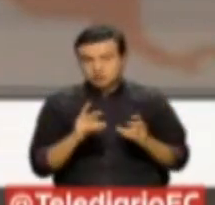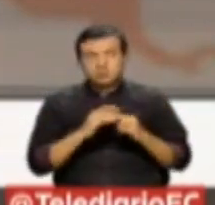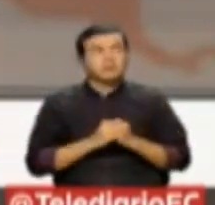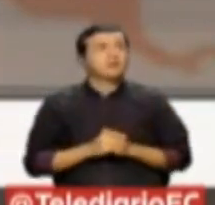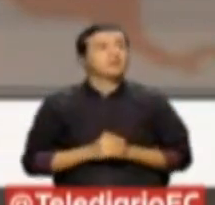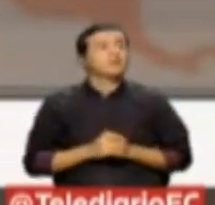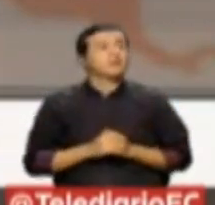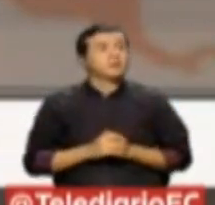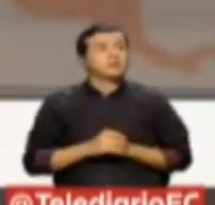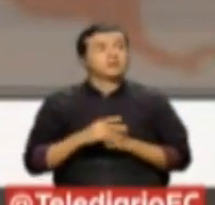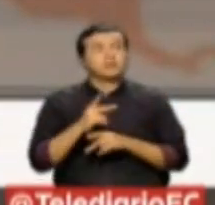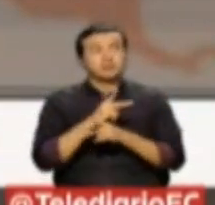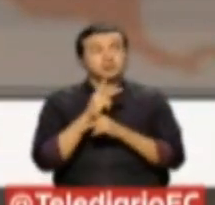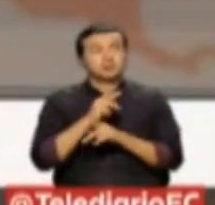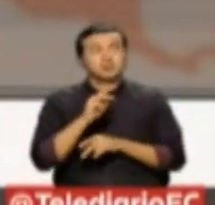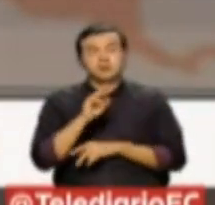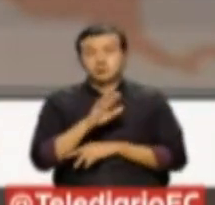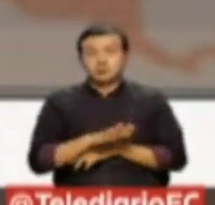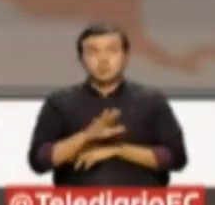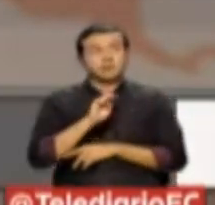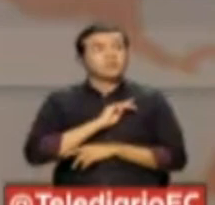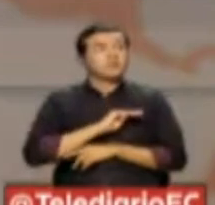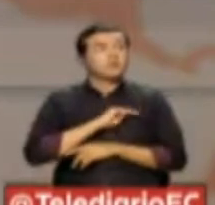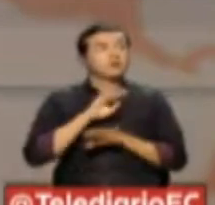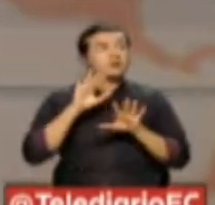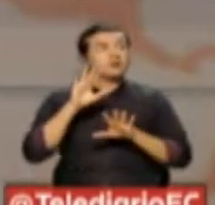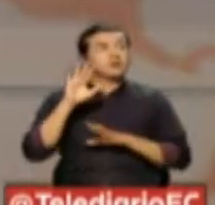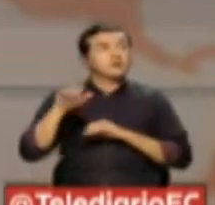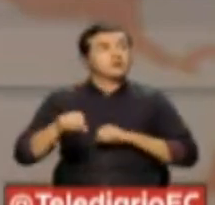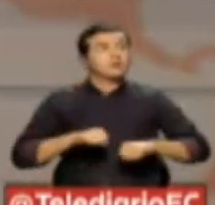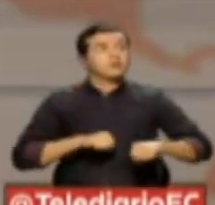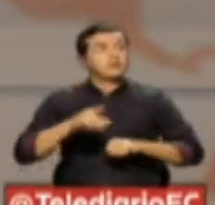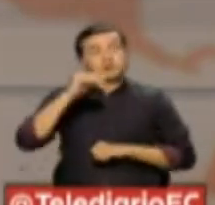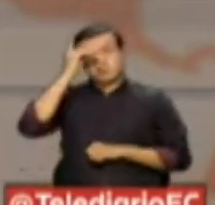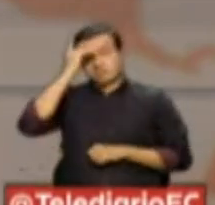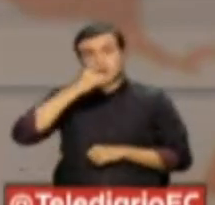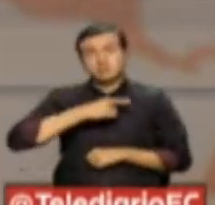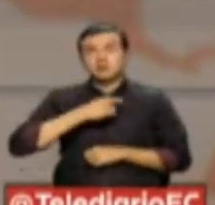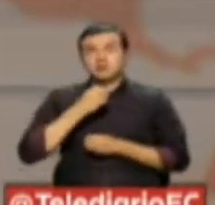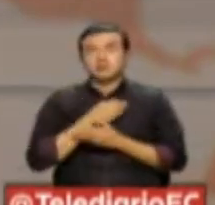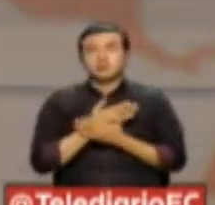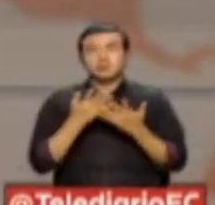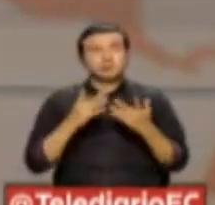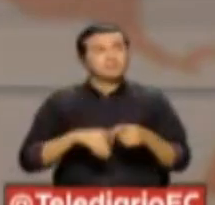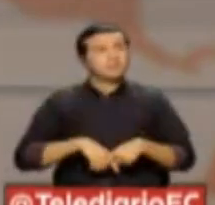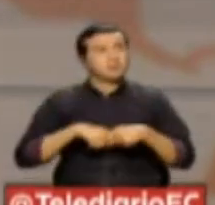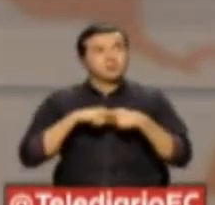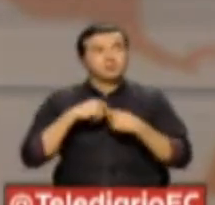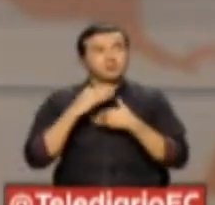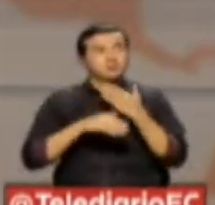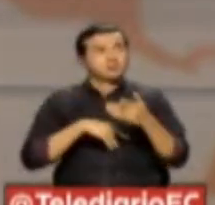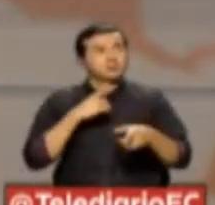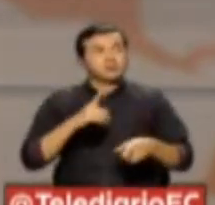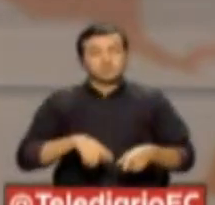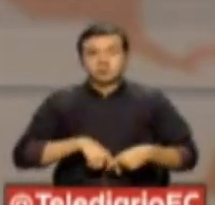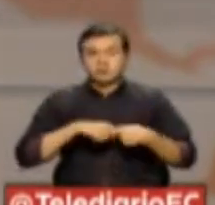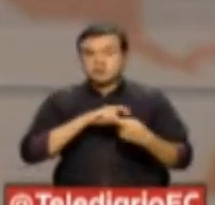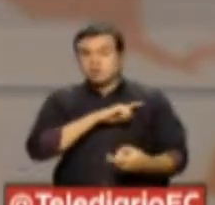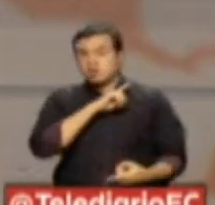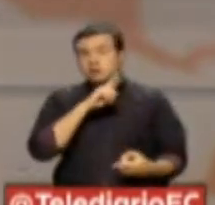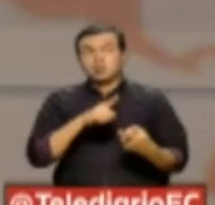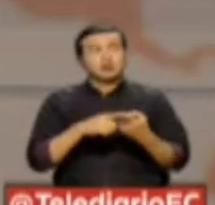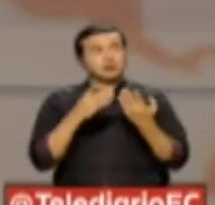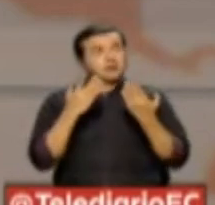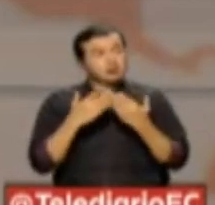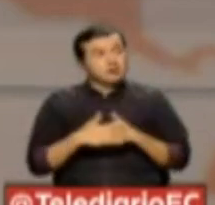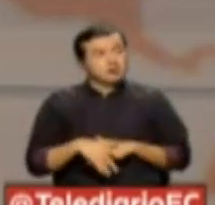efectivamente el consejo metropolitano el 10 de mayo resolvió poner un alto a la marcha del proceso hasta tener